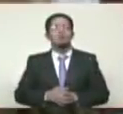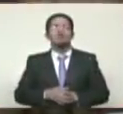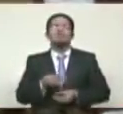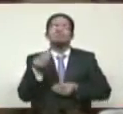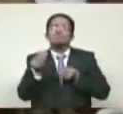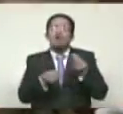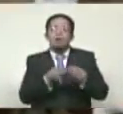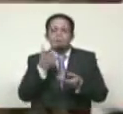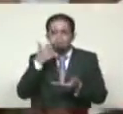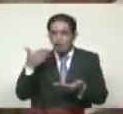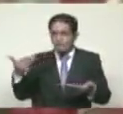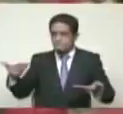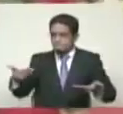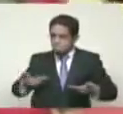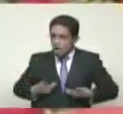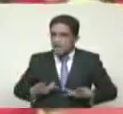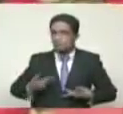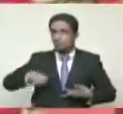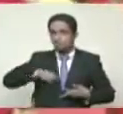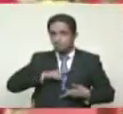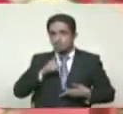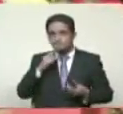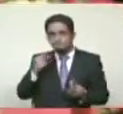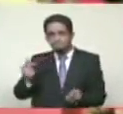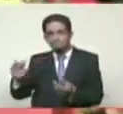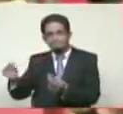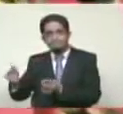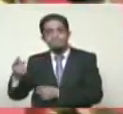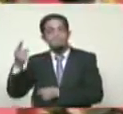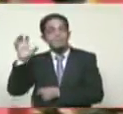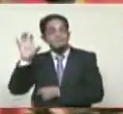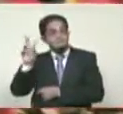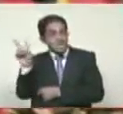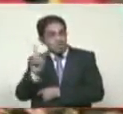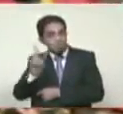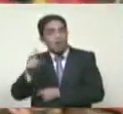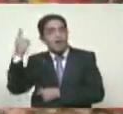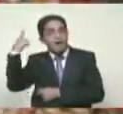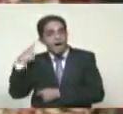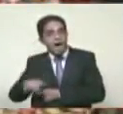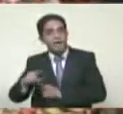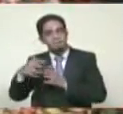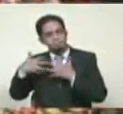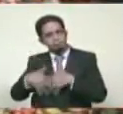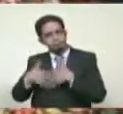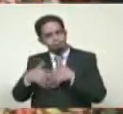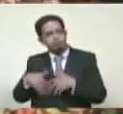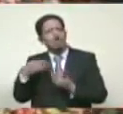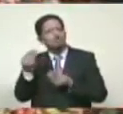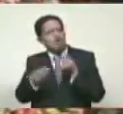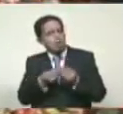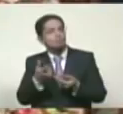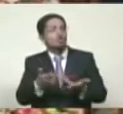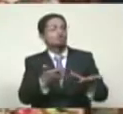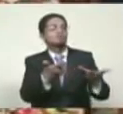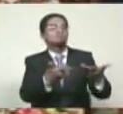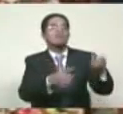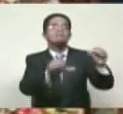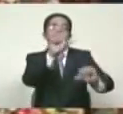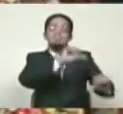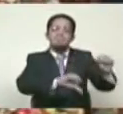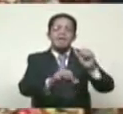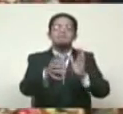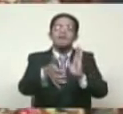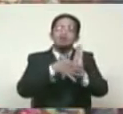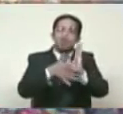esfuerzo propio, con los motores que el país tiene en el campo, en la ciudad, en la industria, en la tecnología.